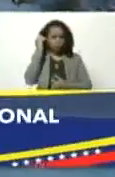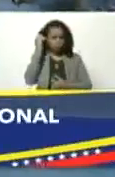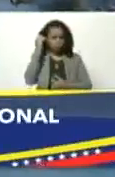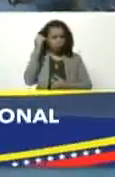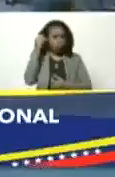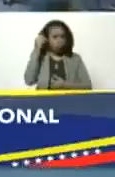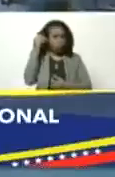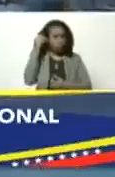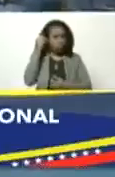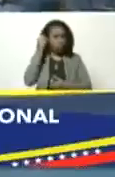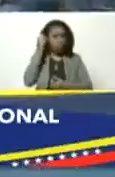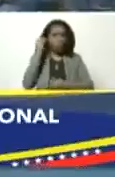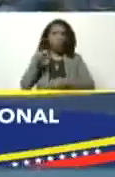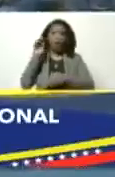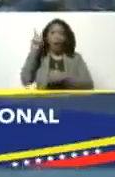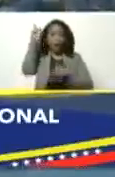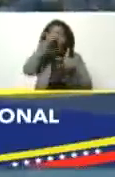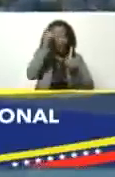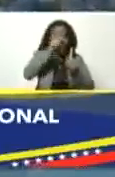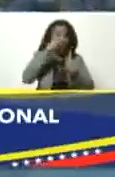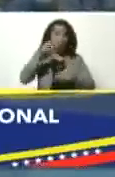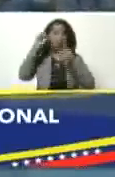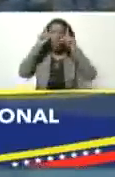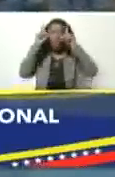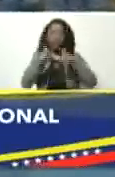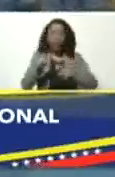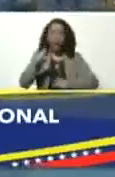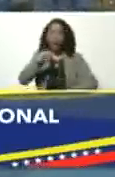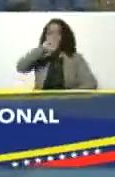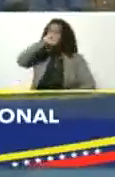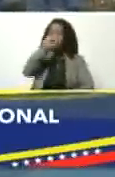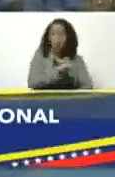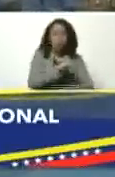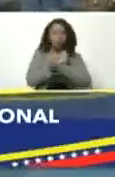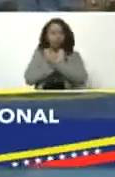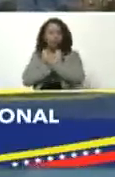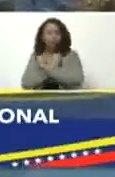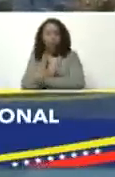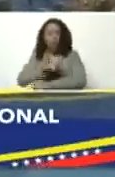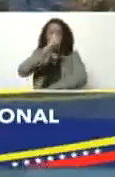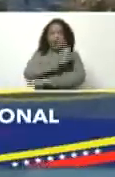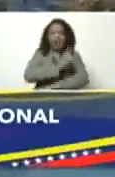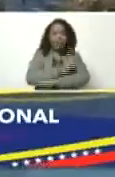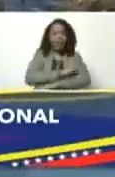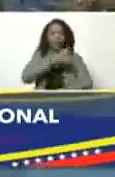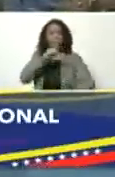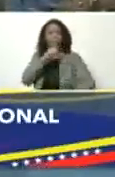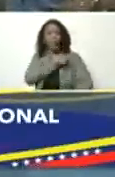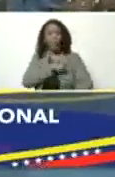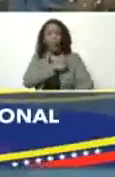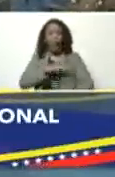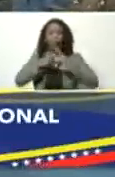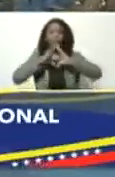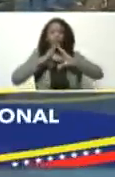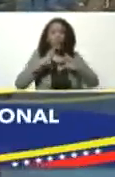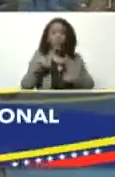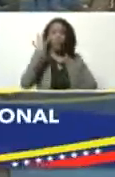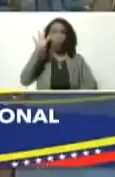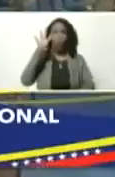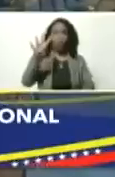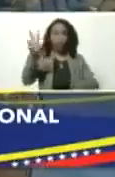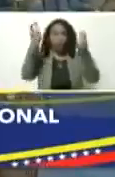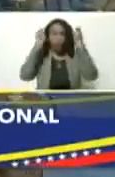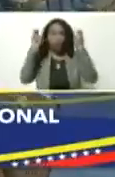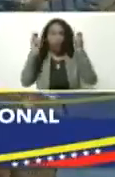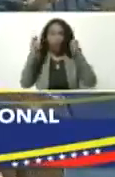cultivando el profesionalismo, el patriotismo y el amor, la moral y la disciplina a todos los cuatro